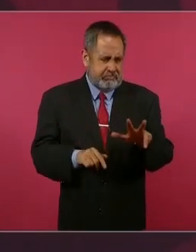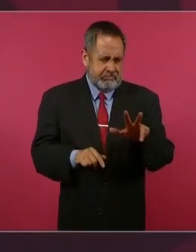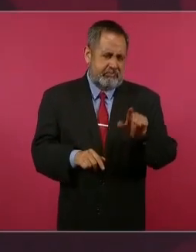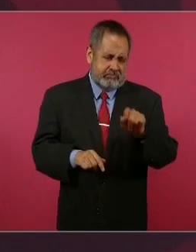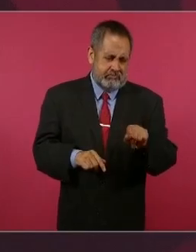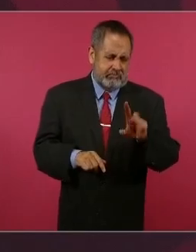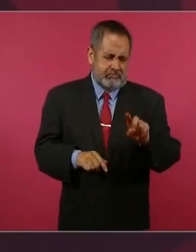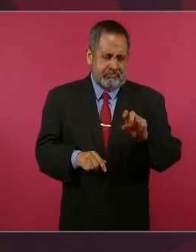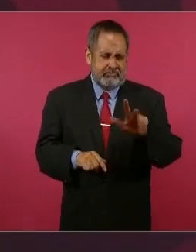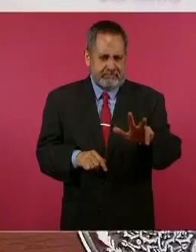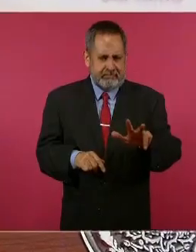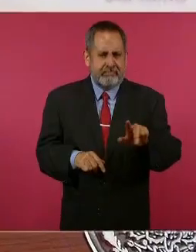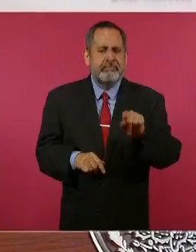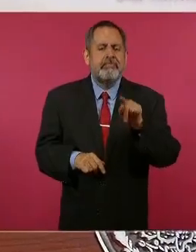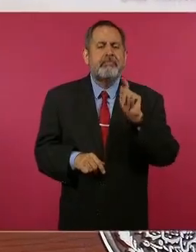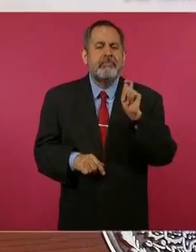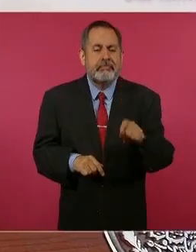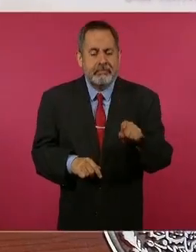es